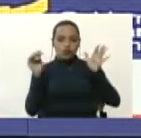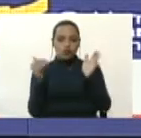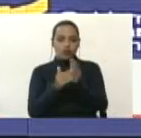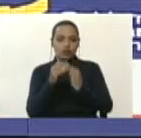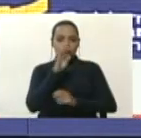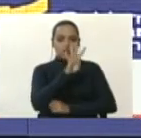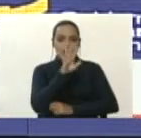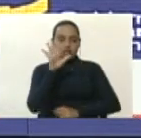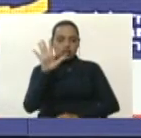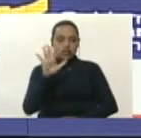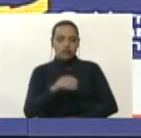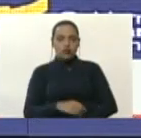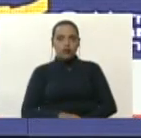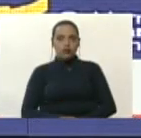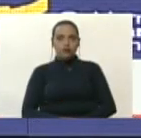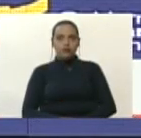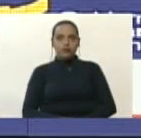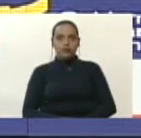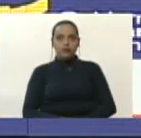2.226.928.045